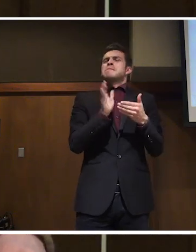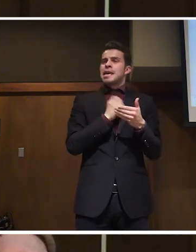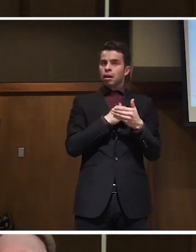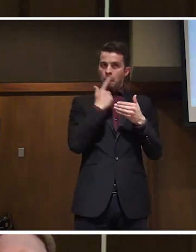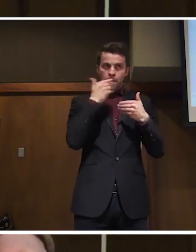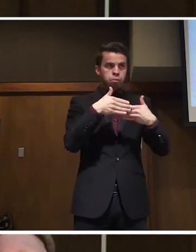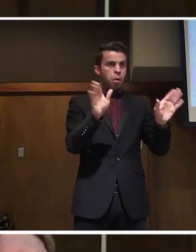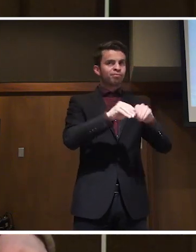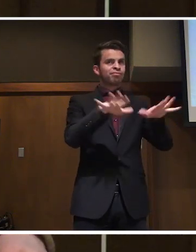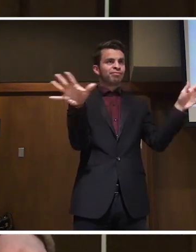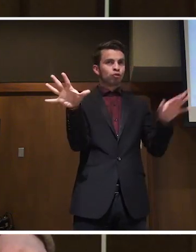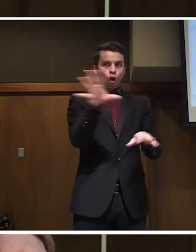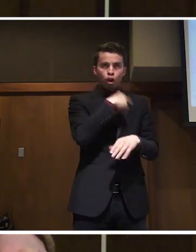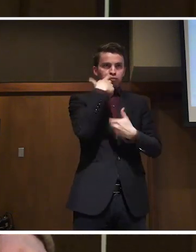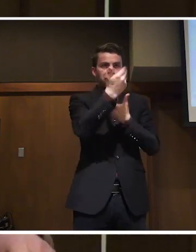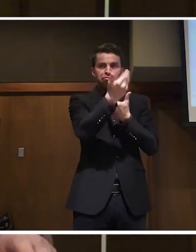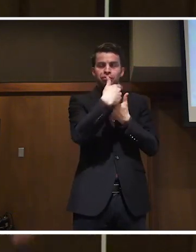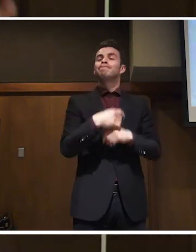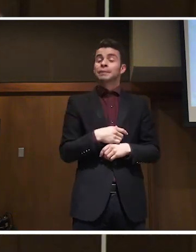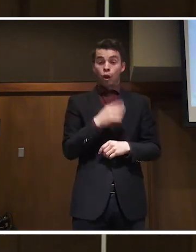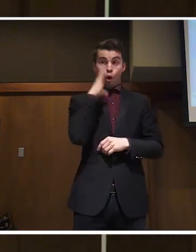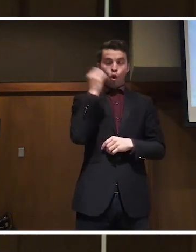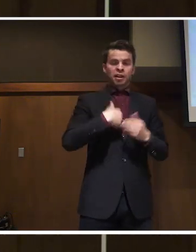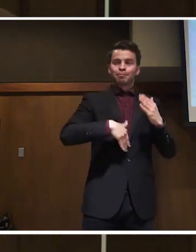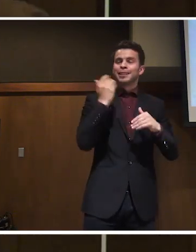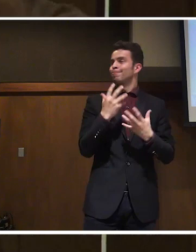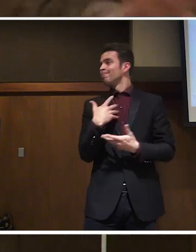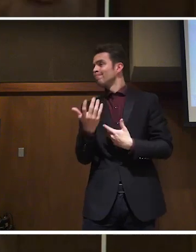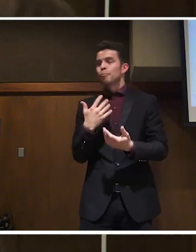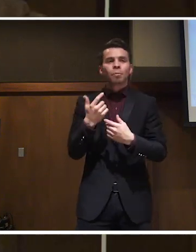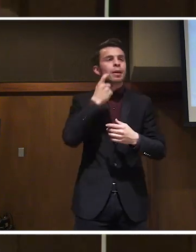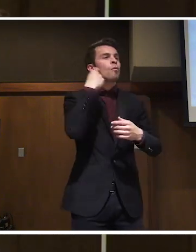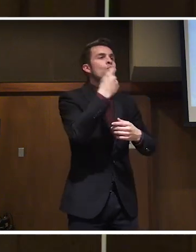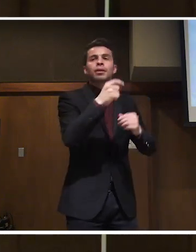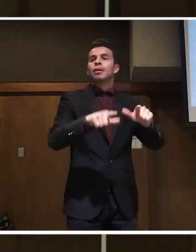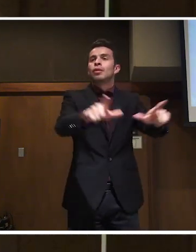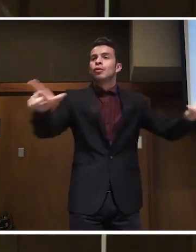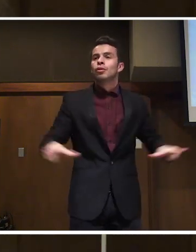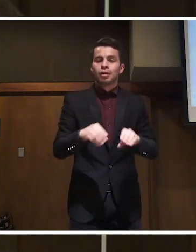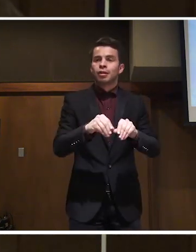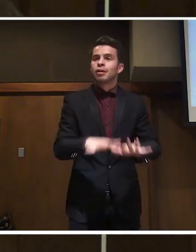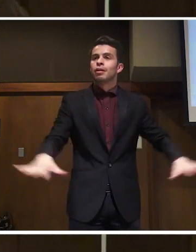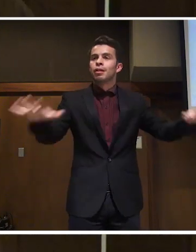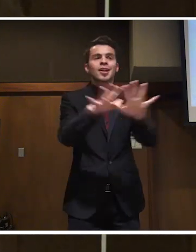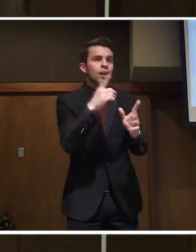Y decidió empezar a negociar unos lotes en esta región, a ver si hacían finalmente una biblioteca, y en el